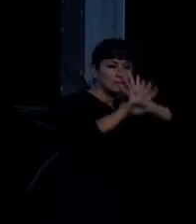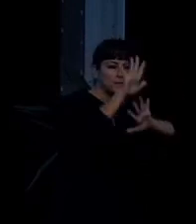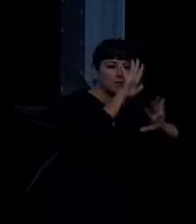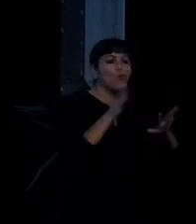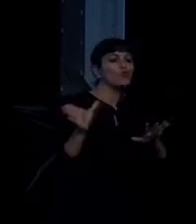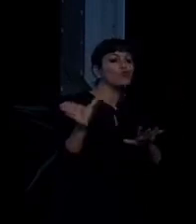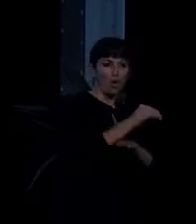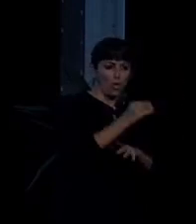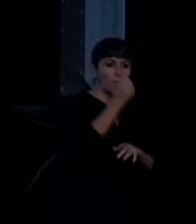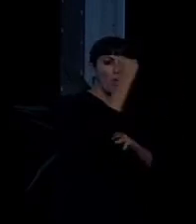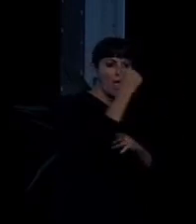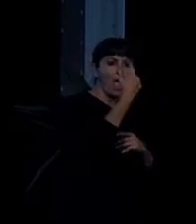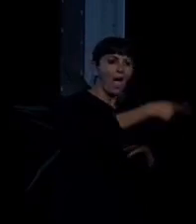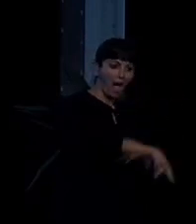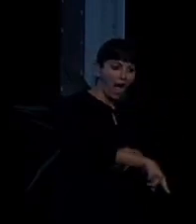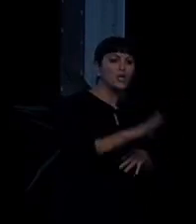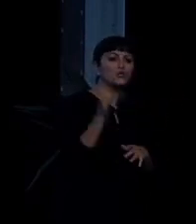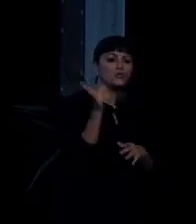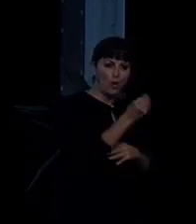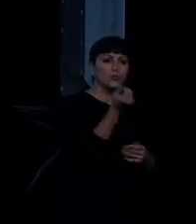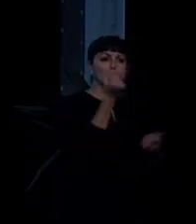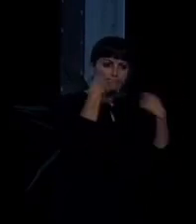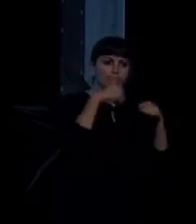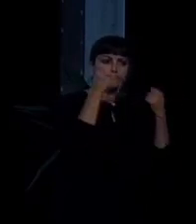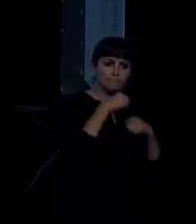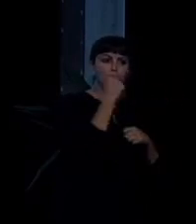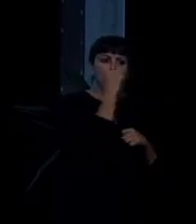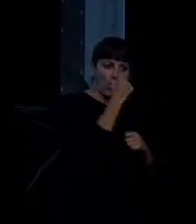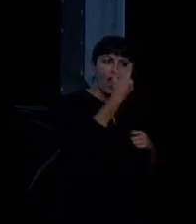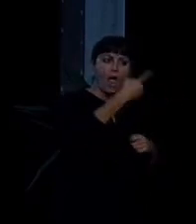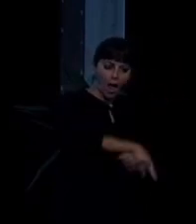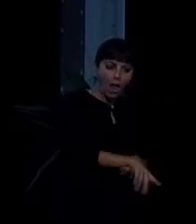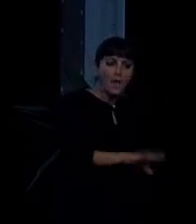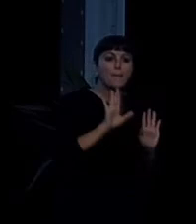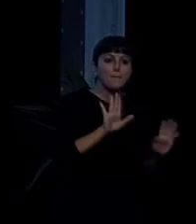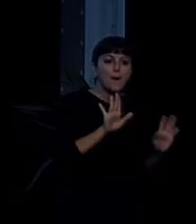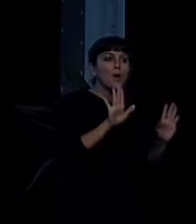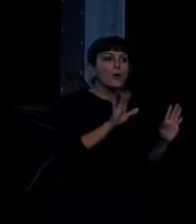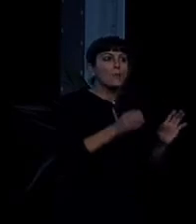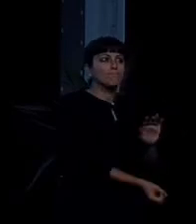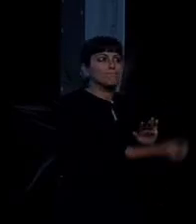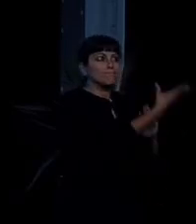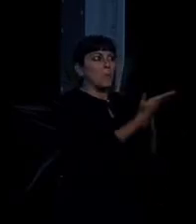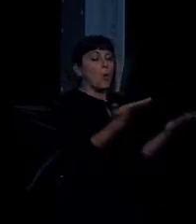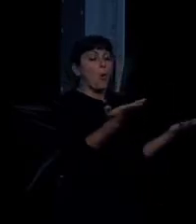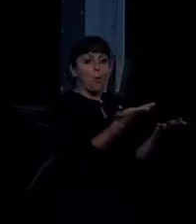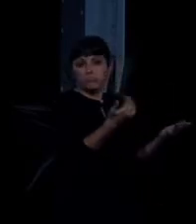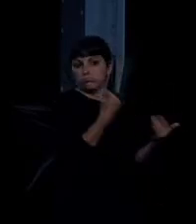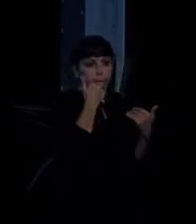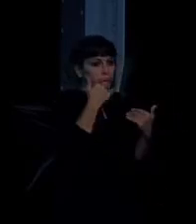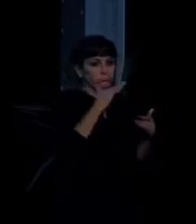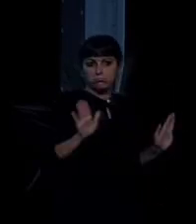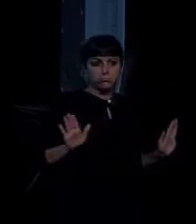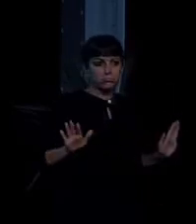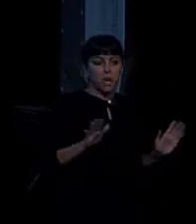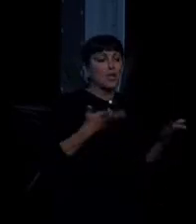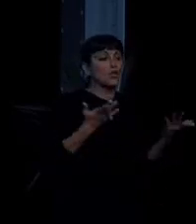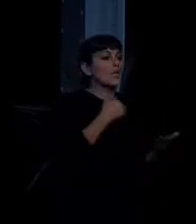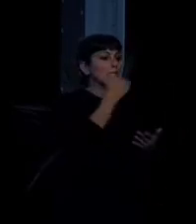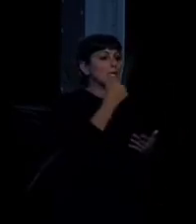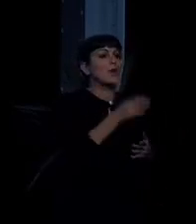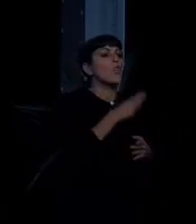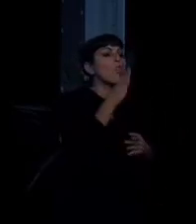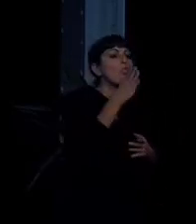que todas las personas del conjunto social lo ejercemos, pero que no se sabe bien quién lo posee. Y por lo tanto es muy difícil de asir, de coger y de saber dónde está,